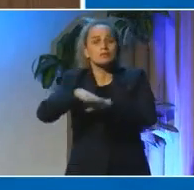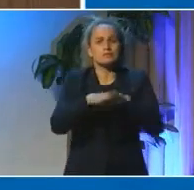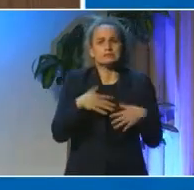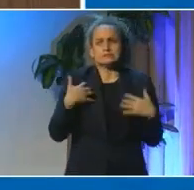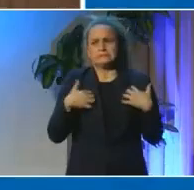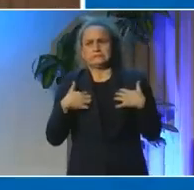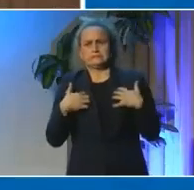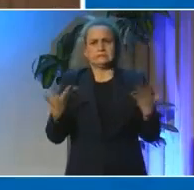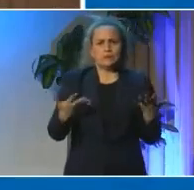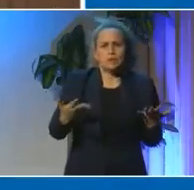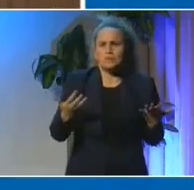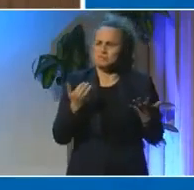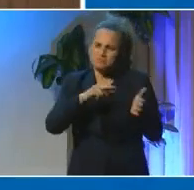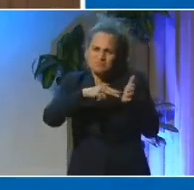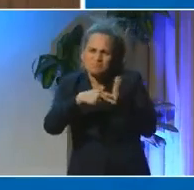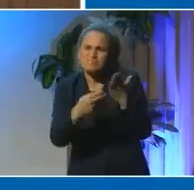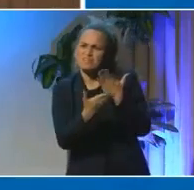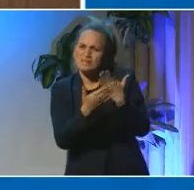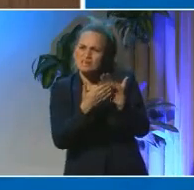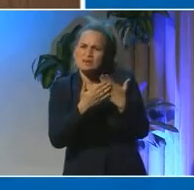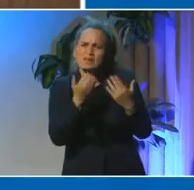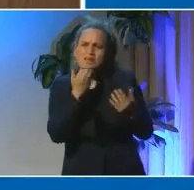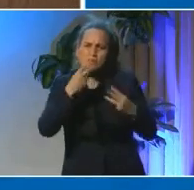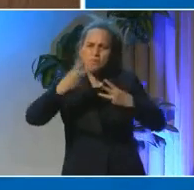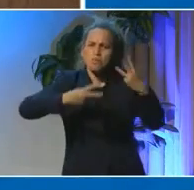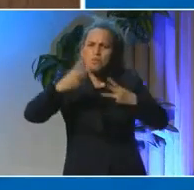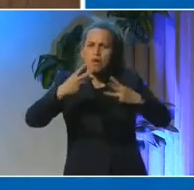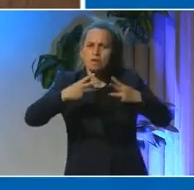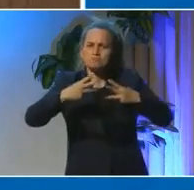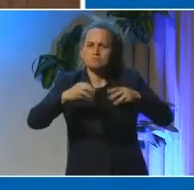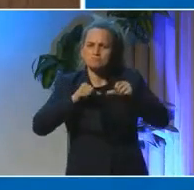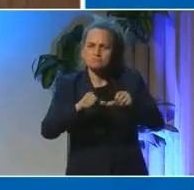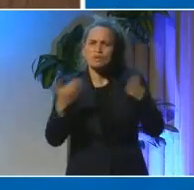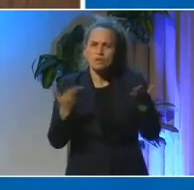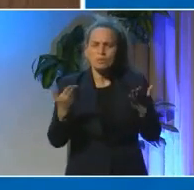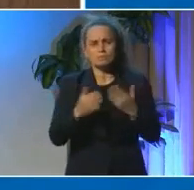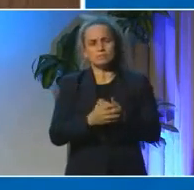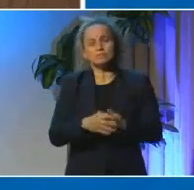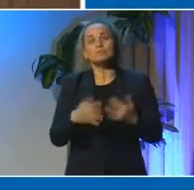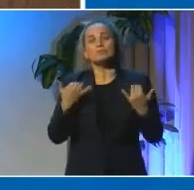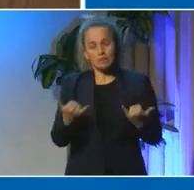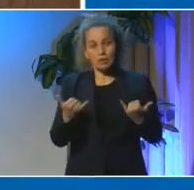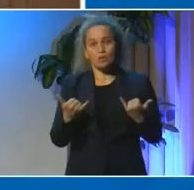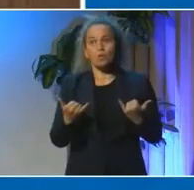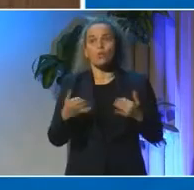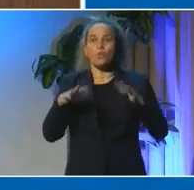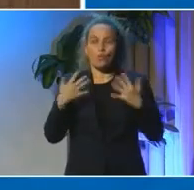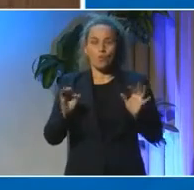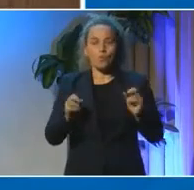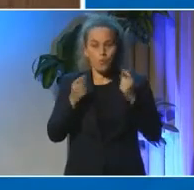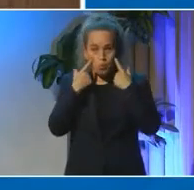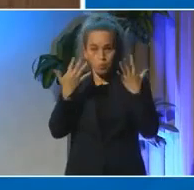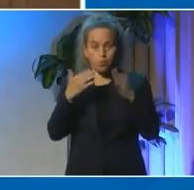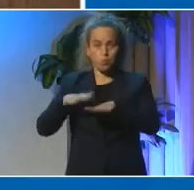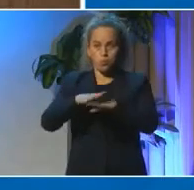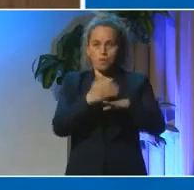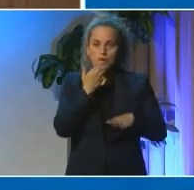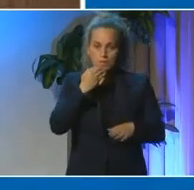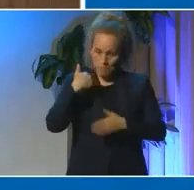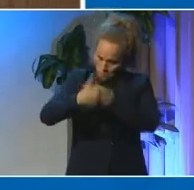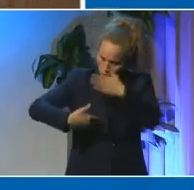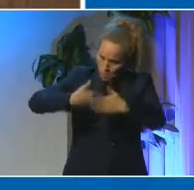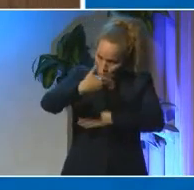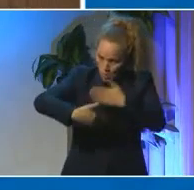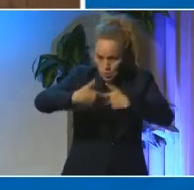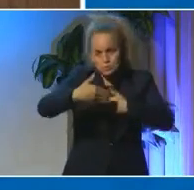miedo de Qué significa que llegue esa infraestructura a mi comunidad Pero ha sido increíble porque el proceso que nosotros desarrollamos